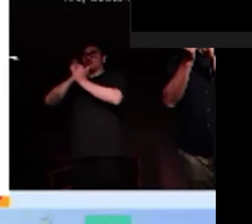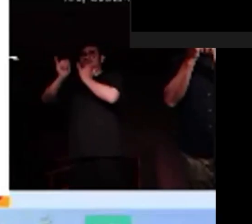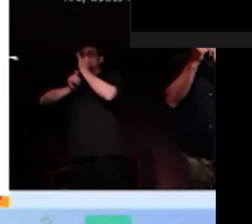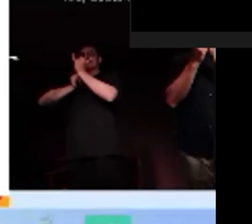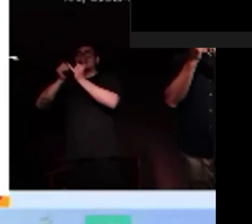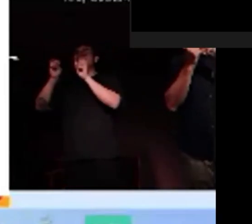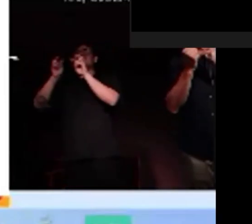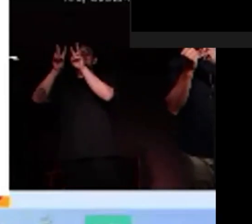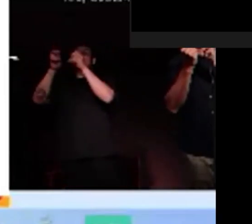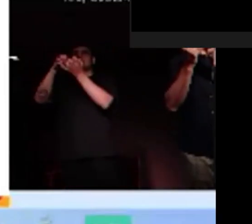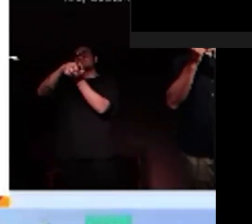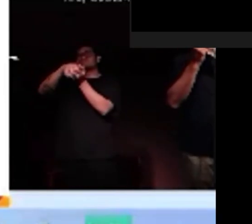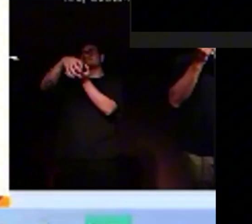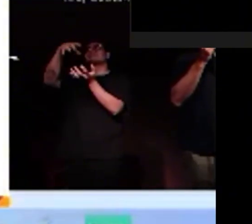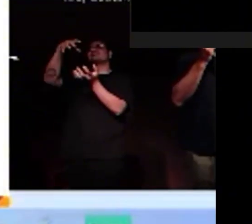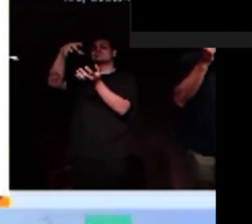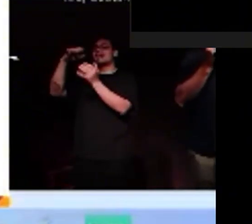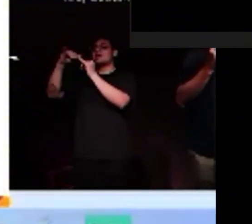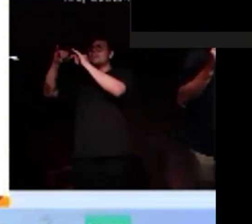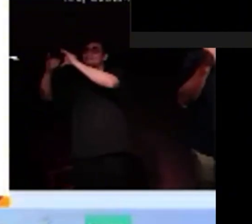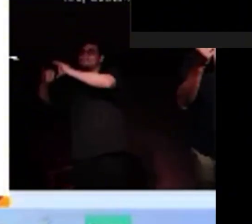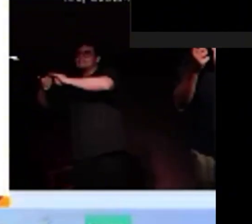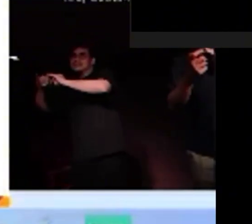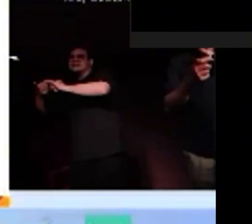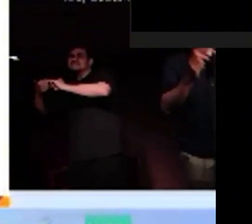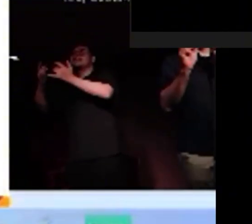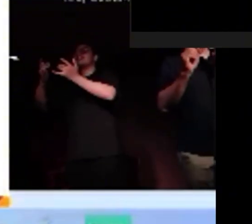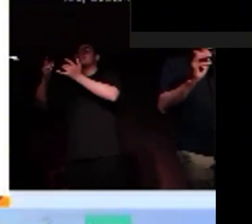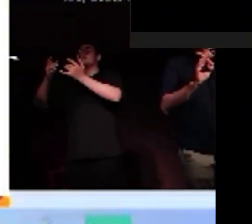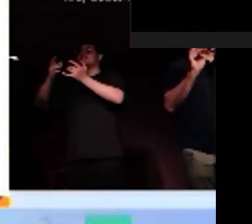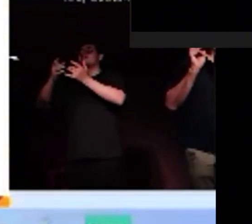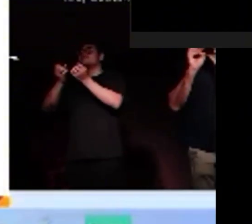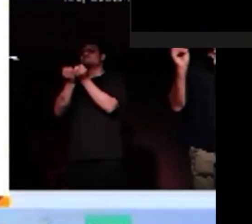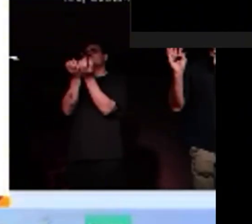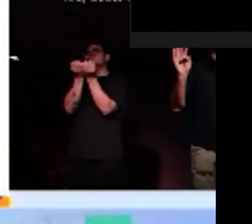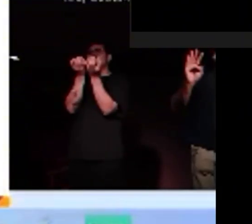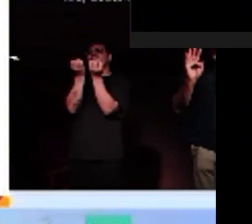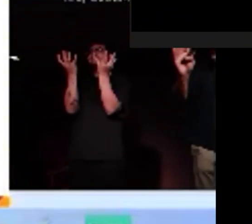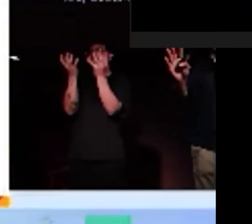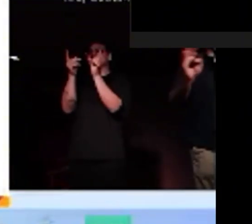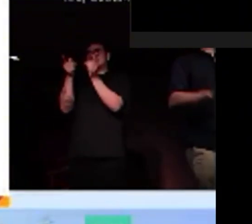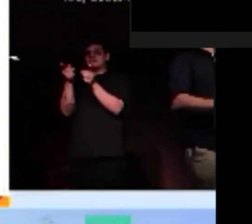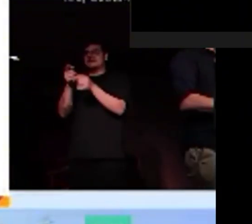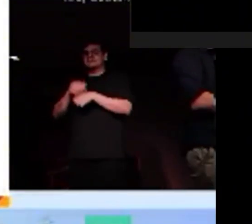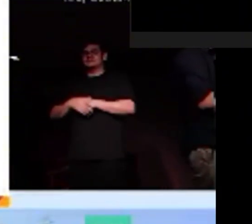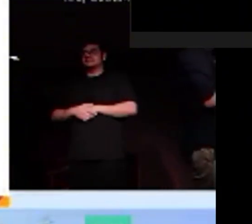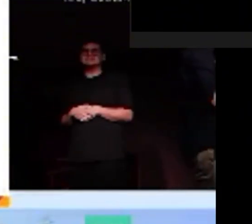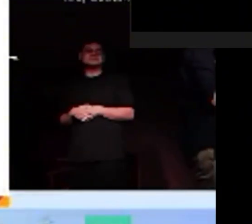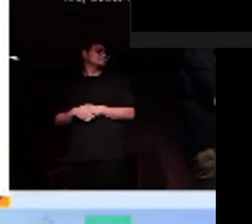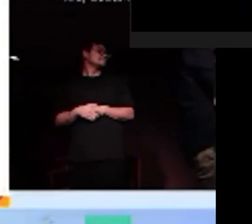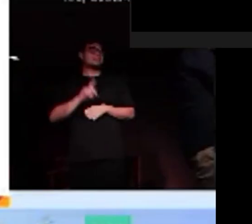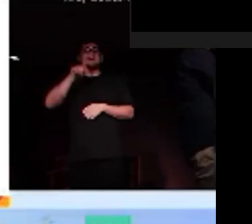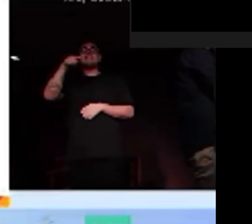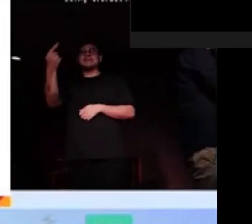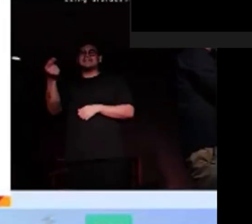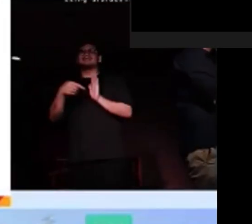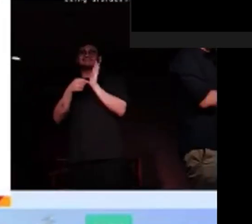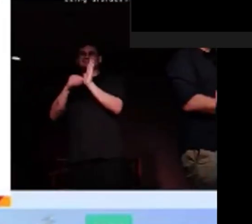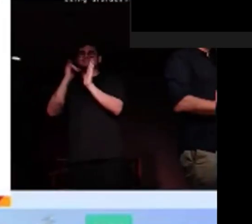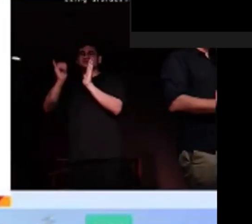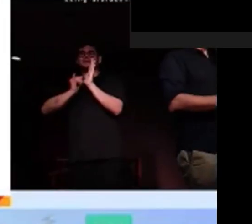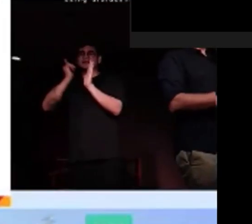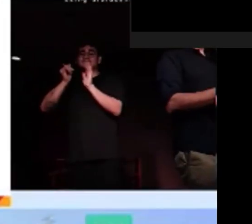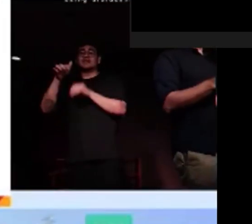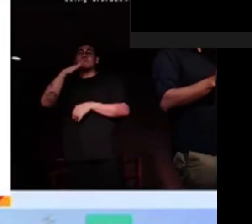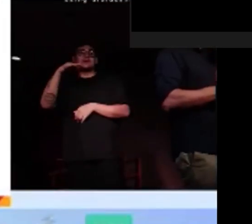la levadura, la pizza, la fermentación. Mañana, no quiero spoilearles nada, pero mañana Roberto se los va a mostrar. Y fue ahí en el